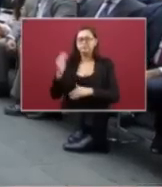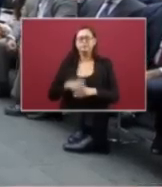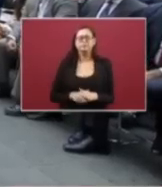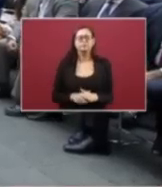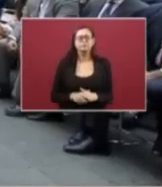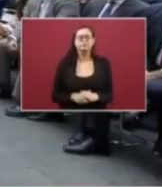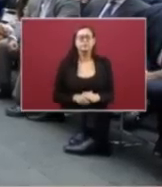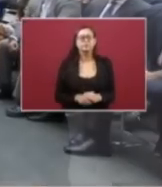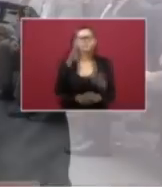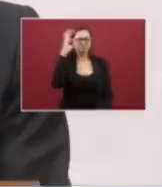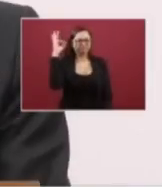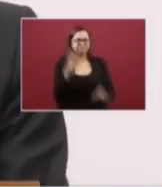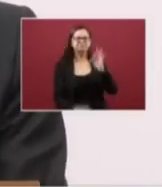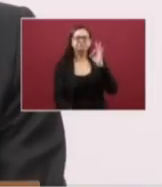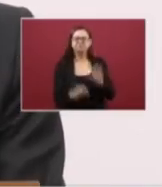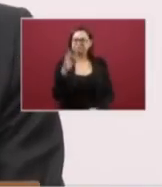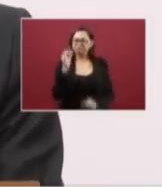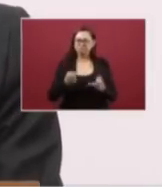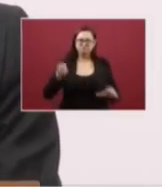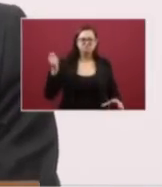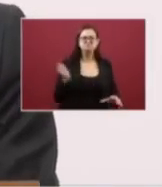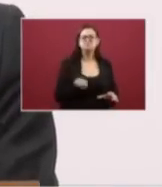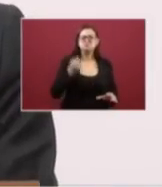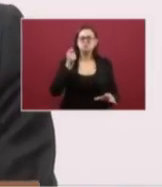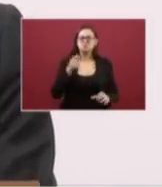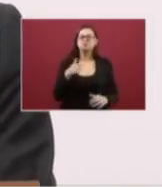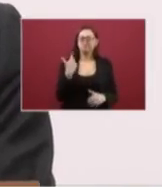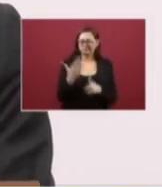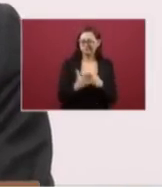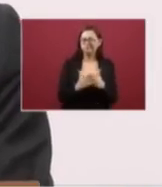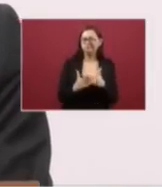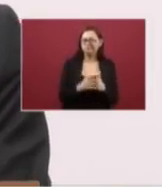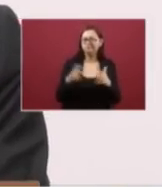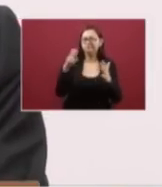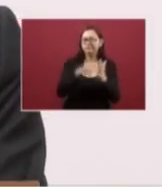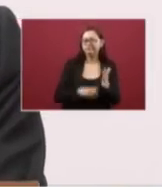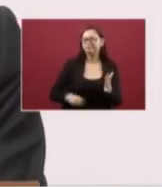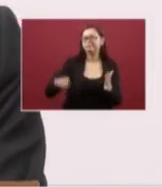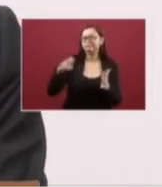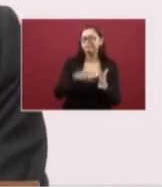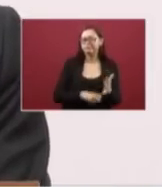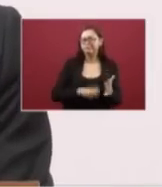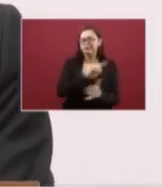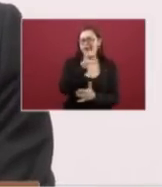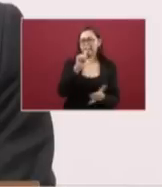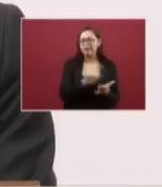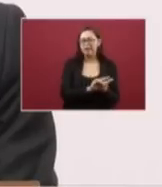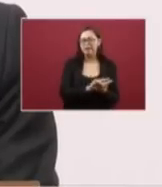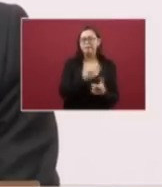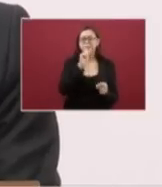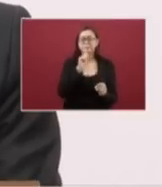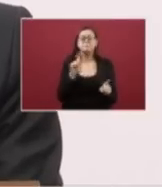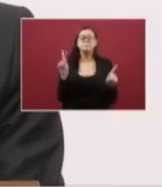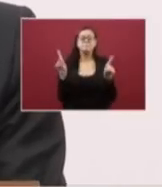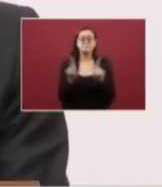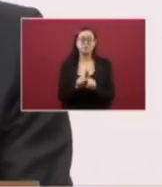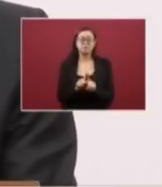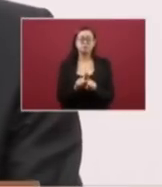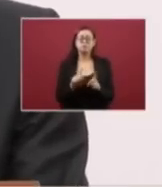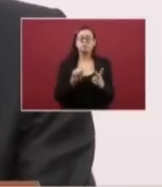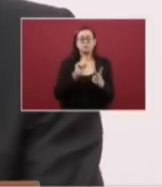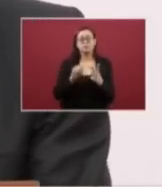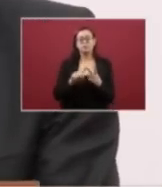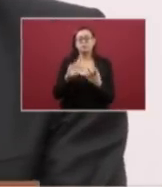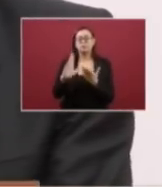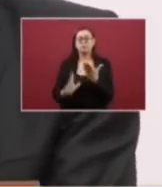Y entonces la agenda se volvió la inseguridad, se atraviesa Minatitlán y a partir de la inseguridad empieza a bajar. Y